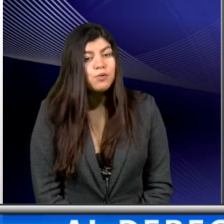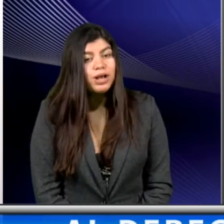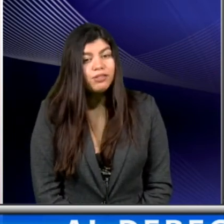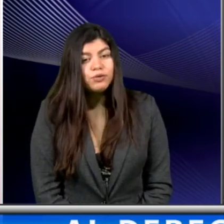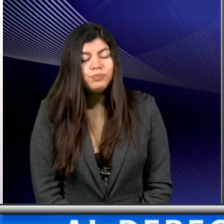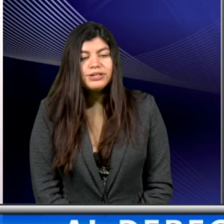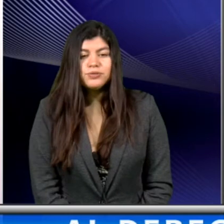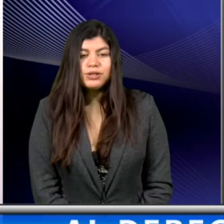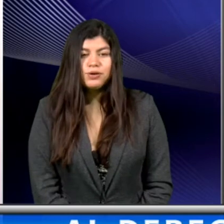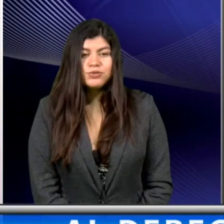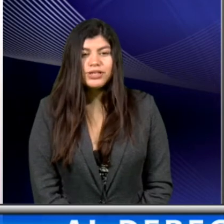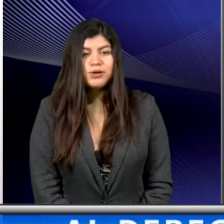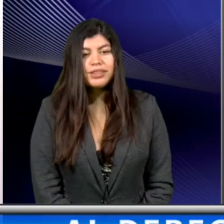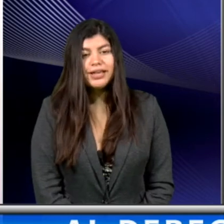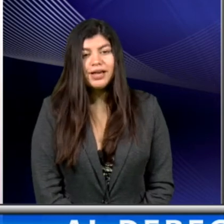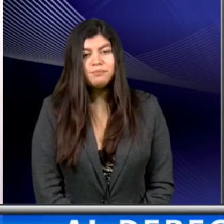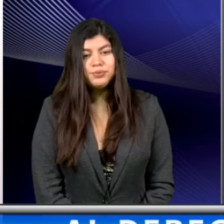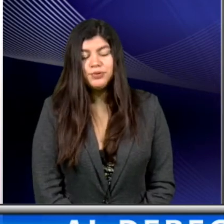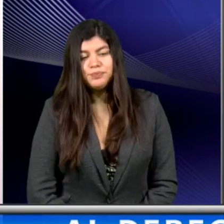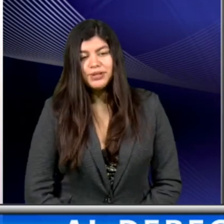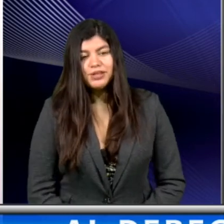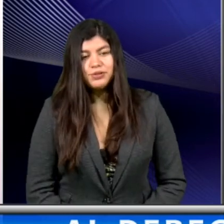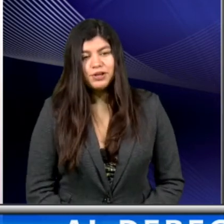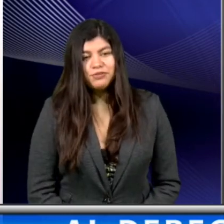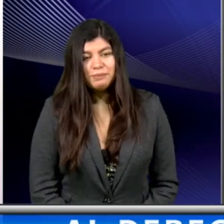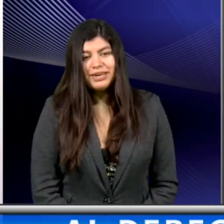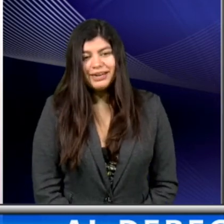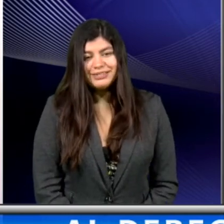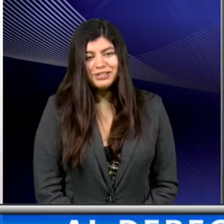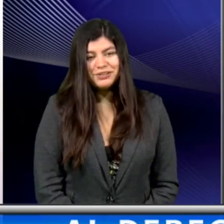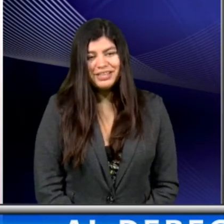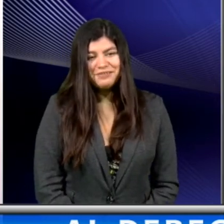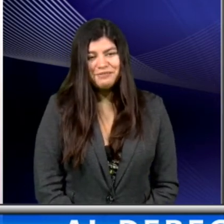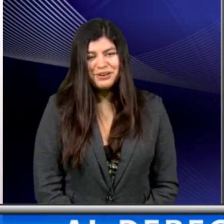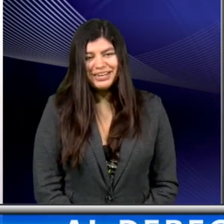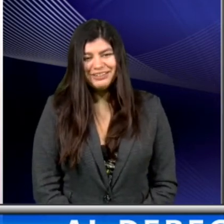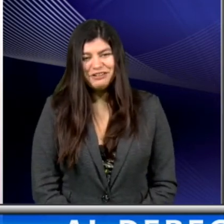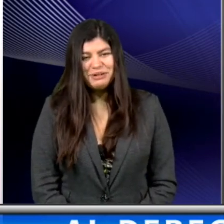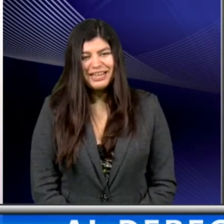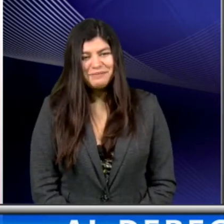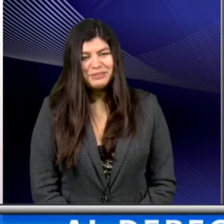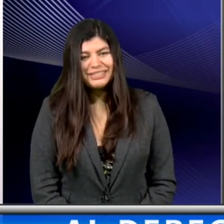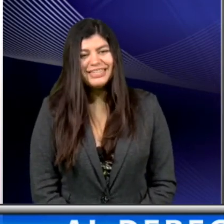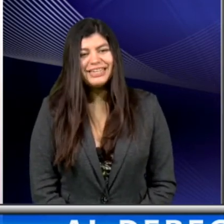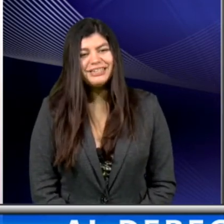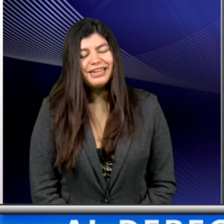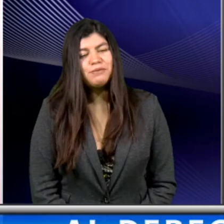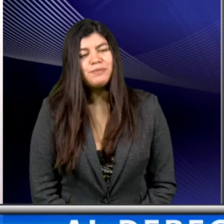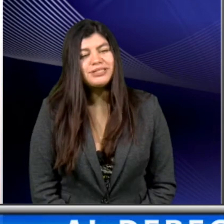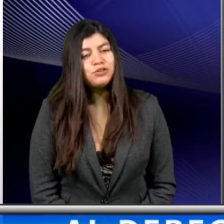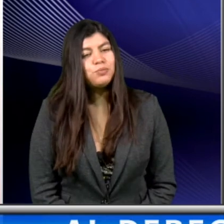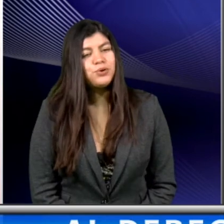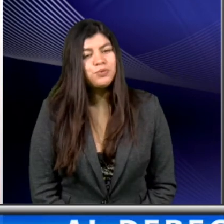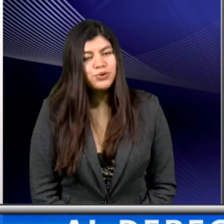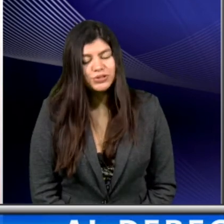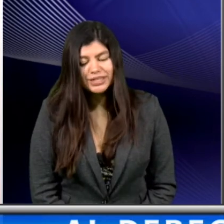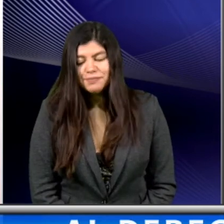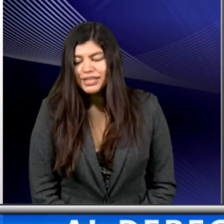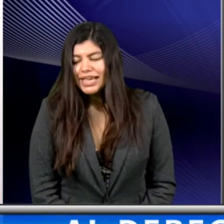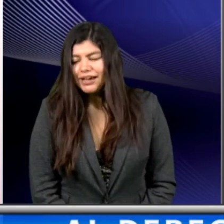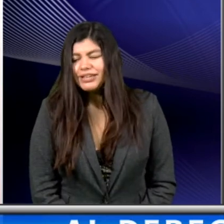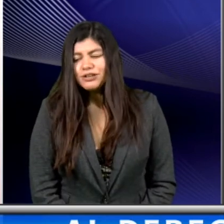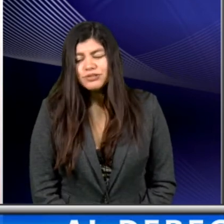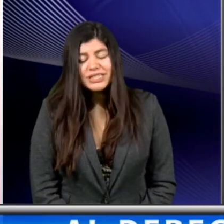yo recuerdo, sobre todo en los sectores del campo, yo tengo familia en el sector de Hierbas Buenas, familia campesina, de la cual me siento muy